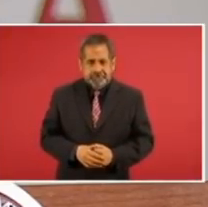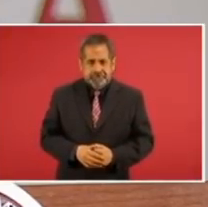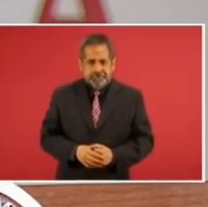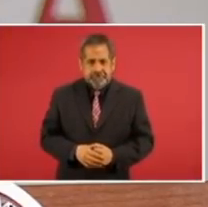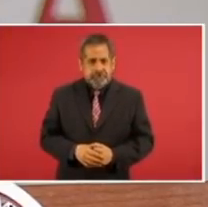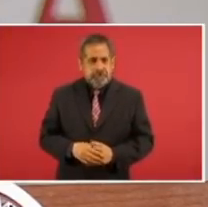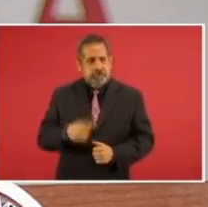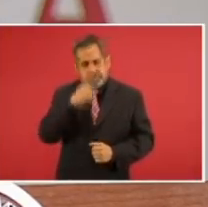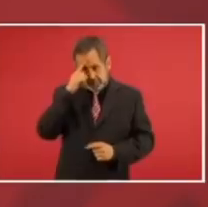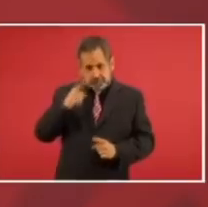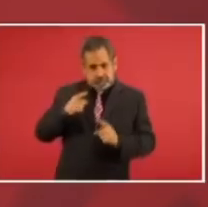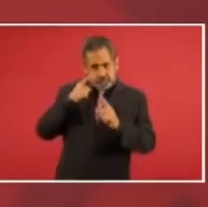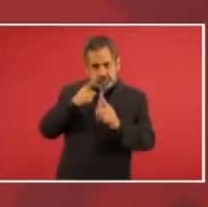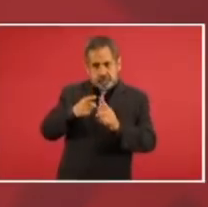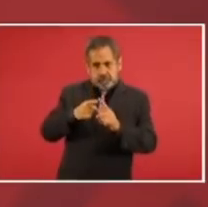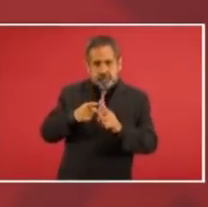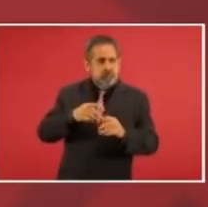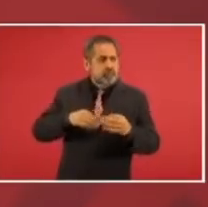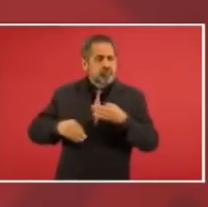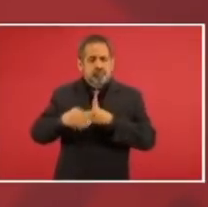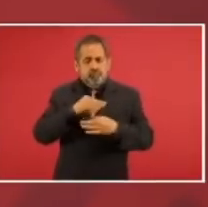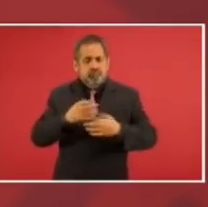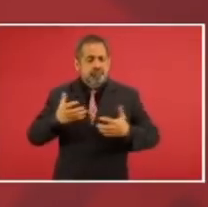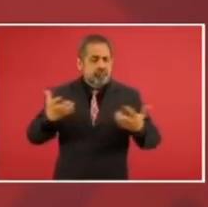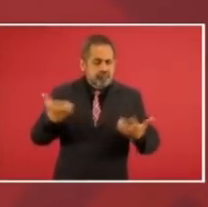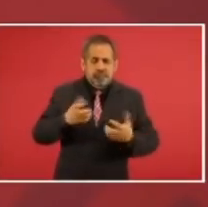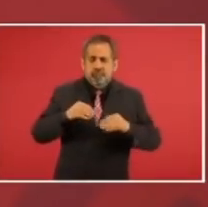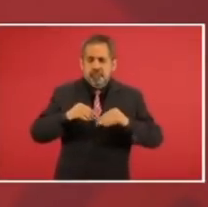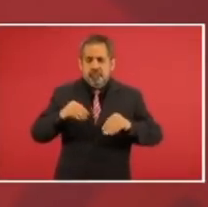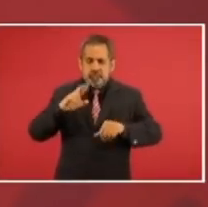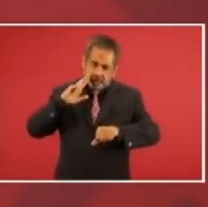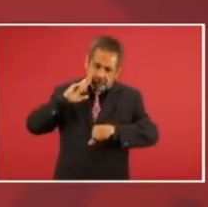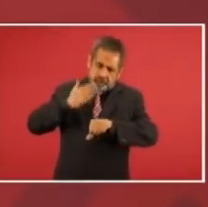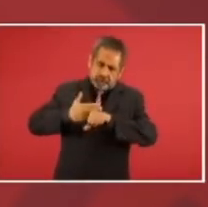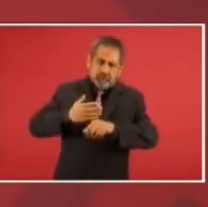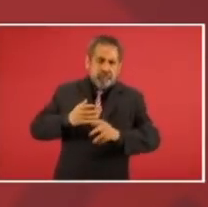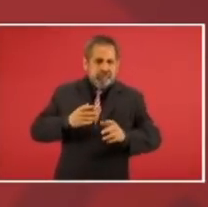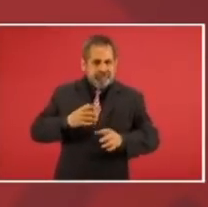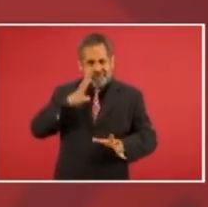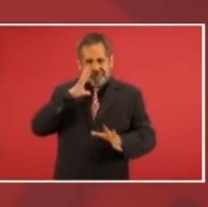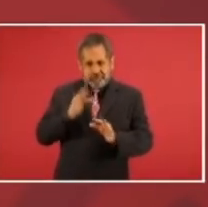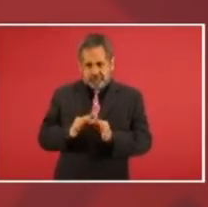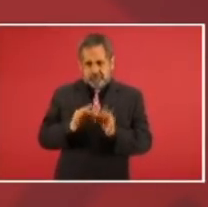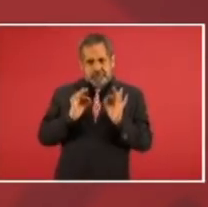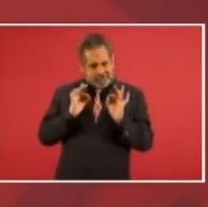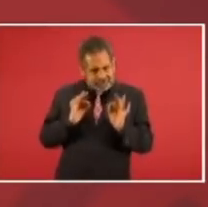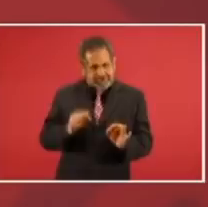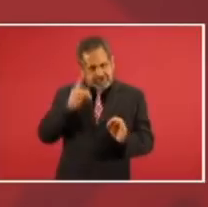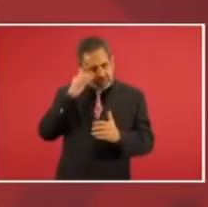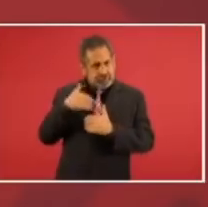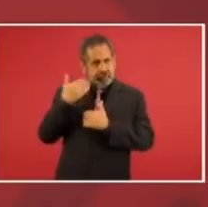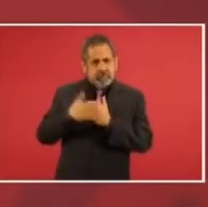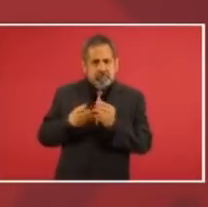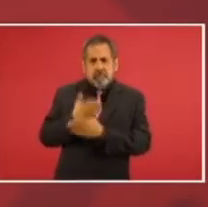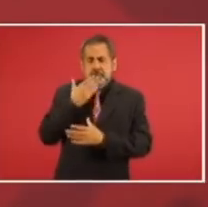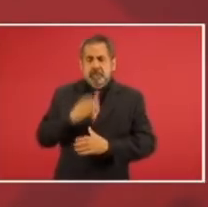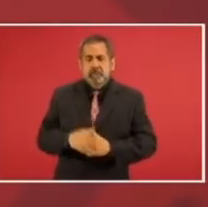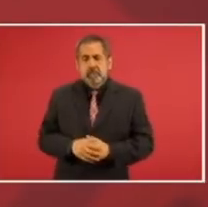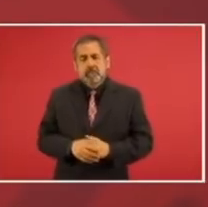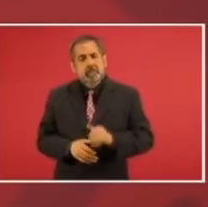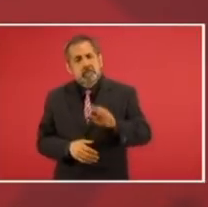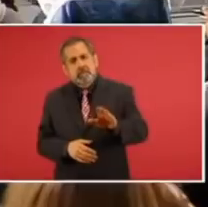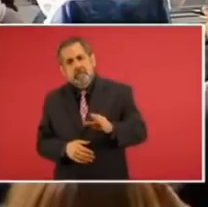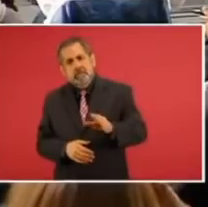El propósito es que actuemos con responsabilidad para salir adelante, y vamos a salir. Para hacer